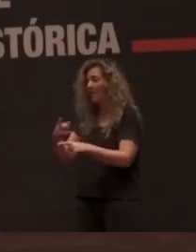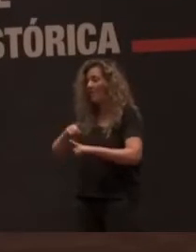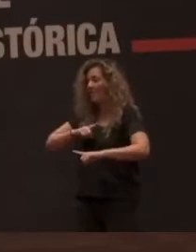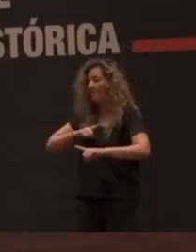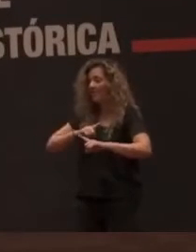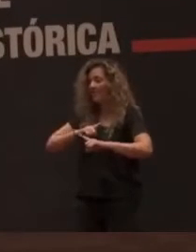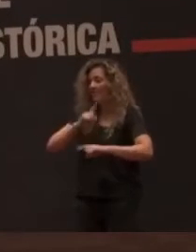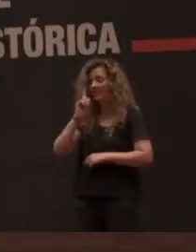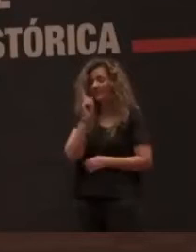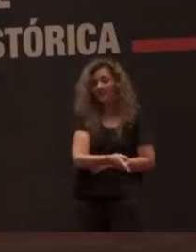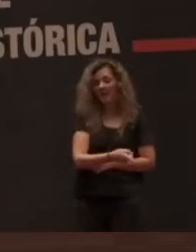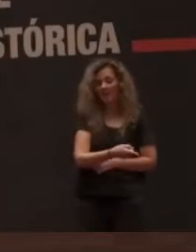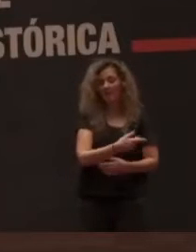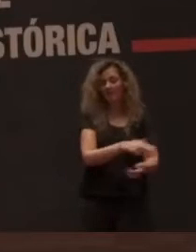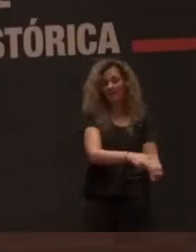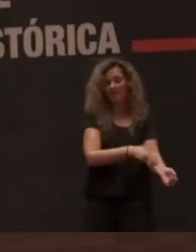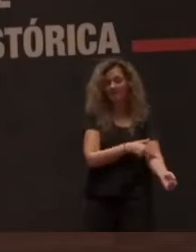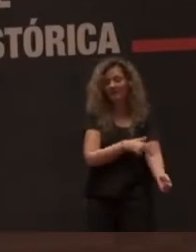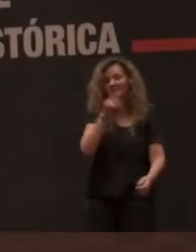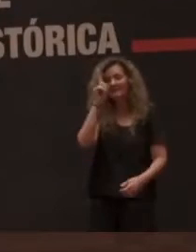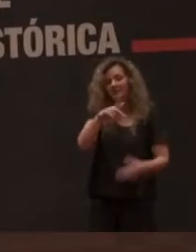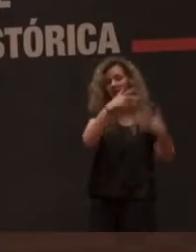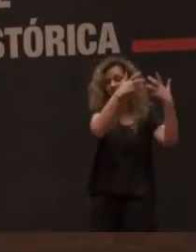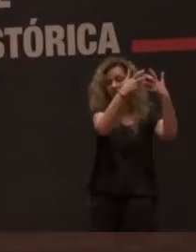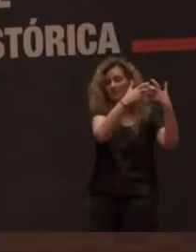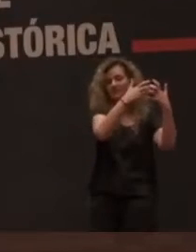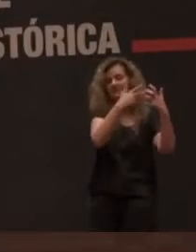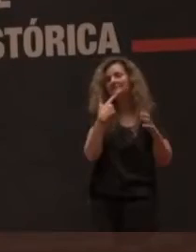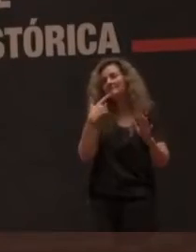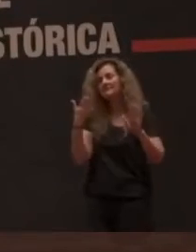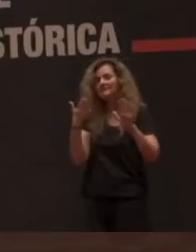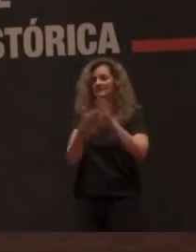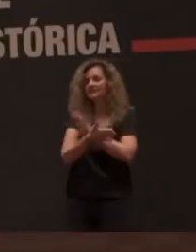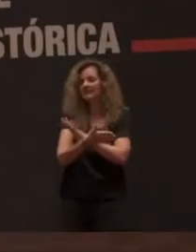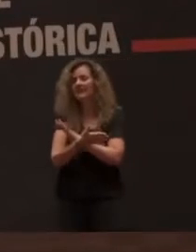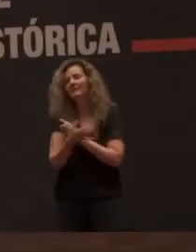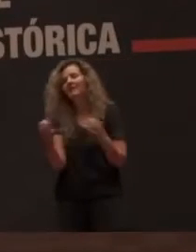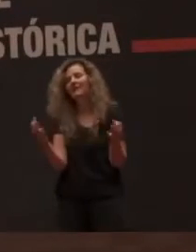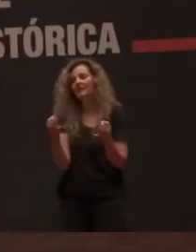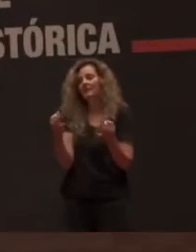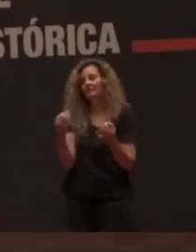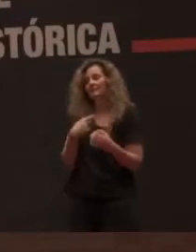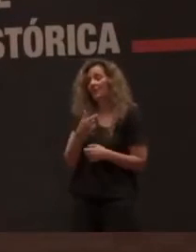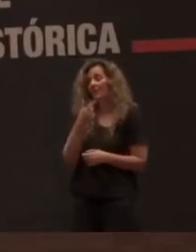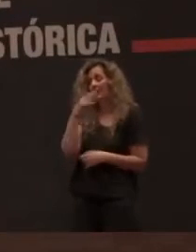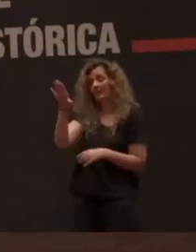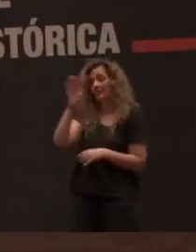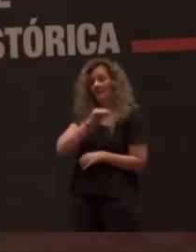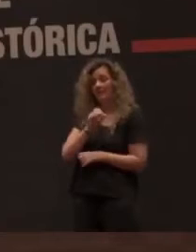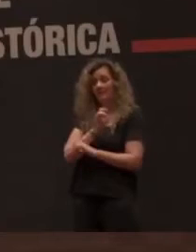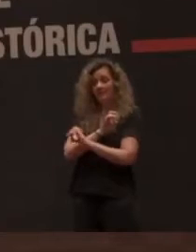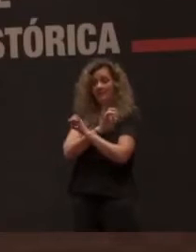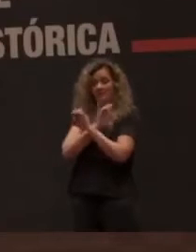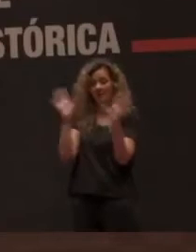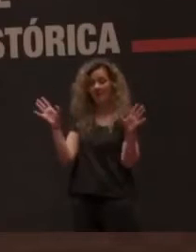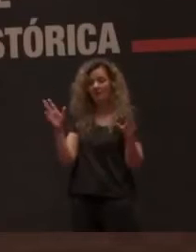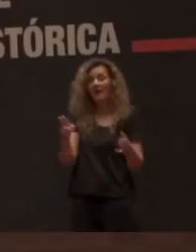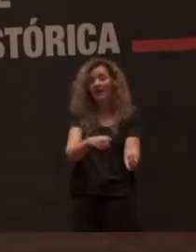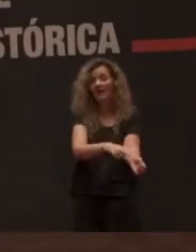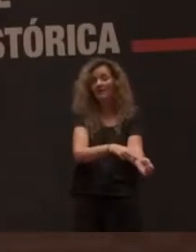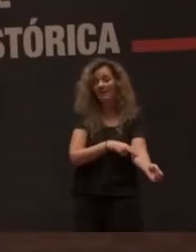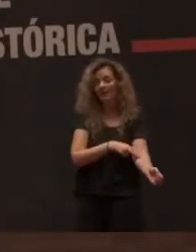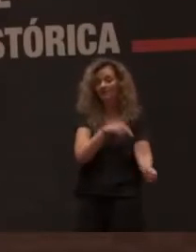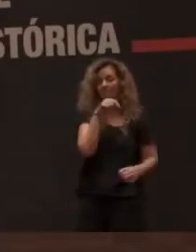dictadura franquista y por otra los Estados Unidos, que no lo hacerse liberó fácilmente. Dado que el régimen franquista fue